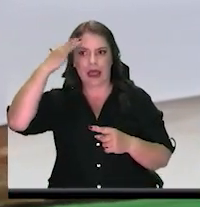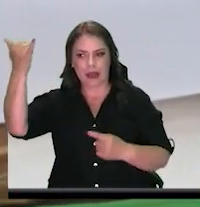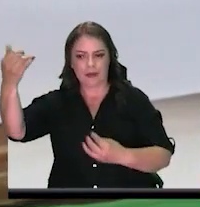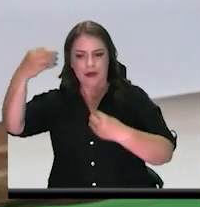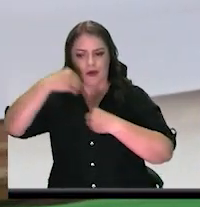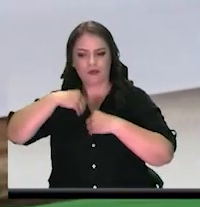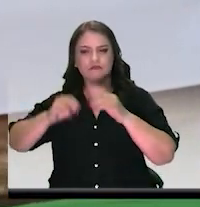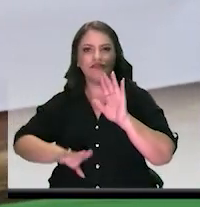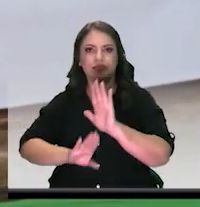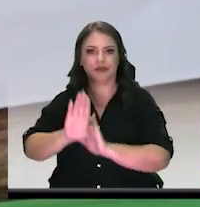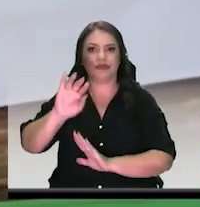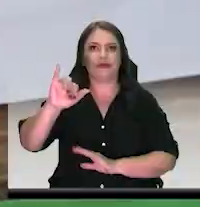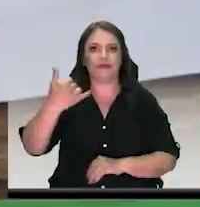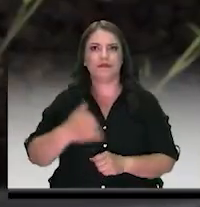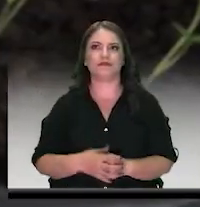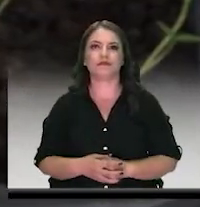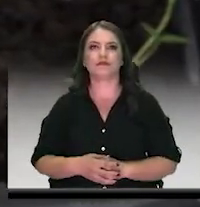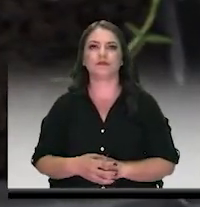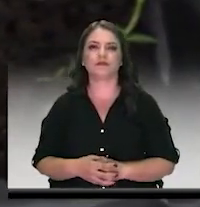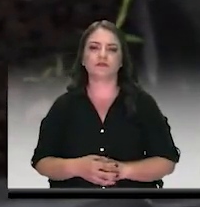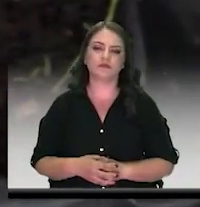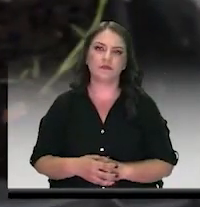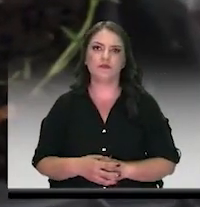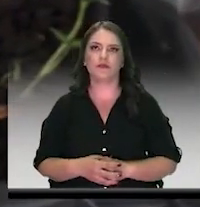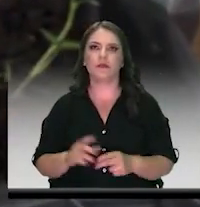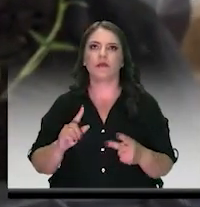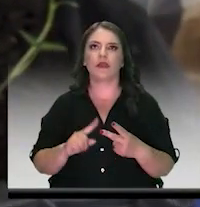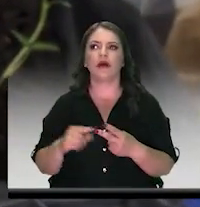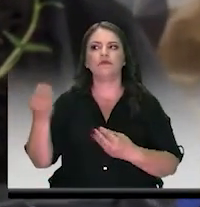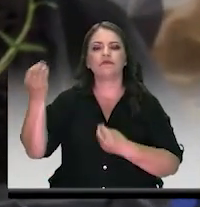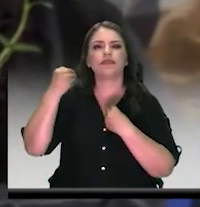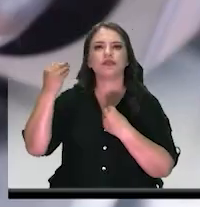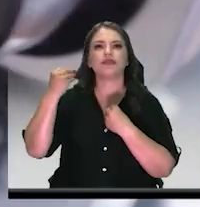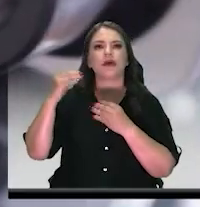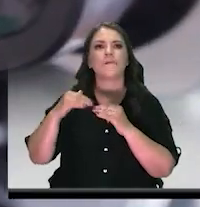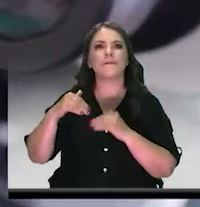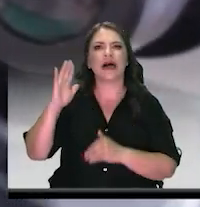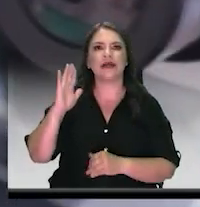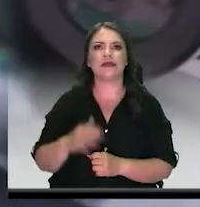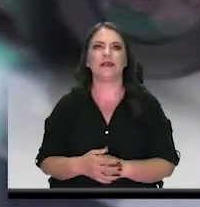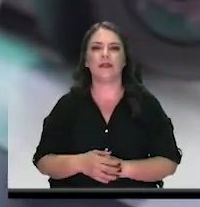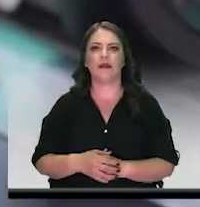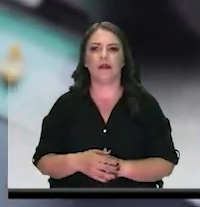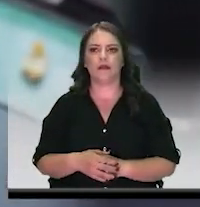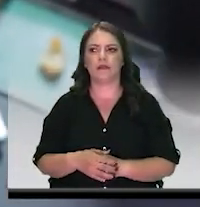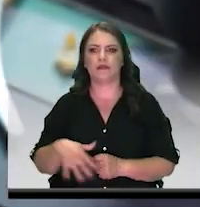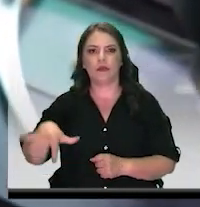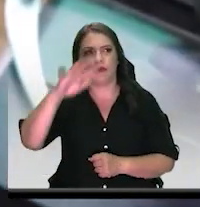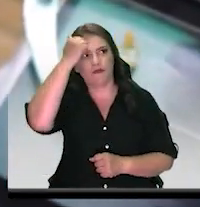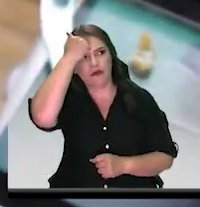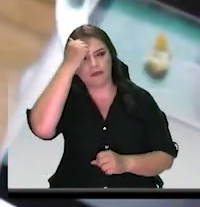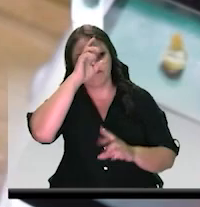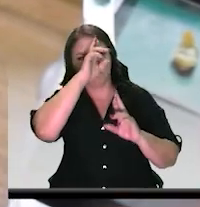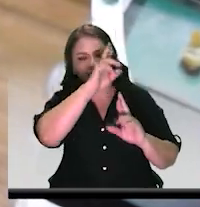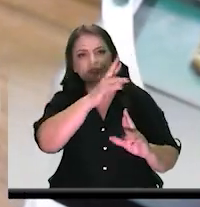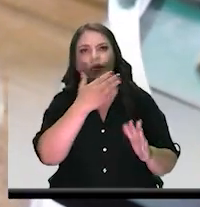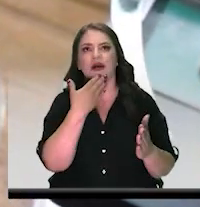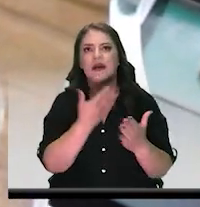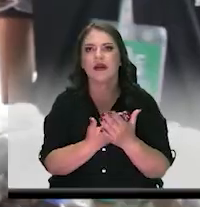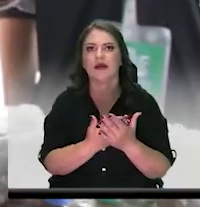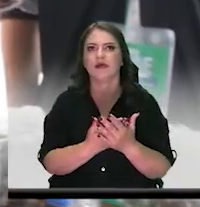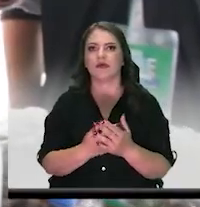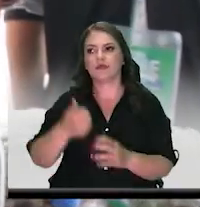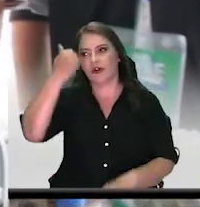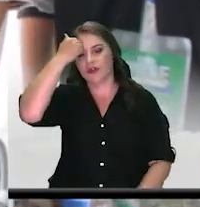a tener mejores enseñanzas y valorar más a los profesores cuando se paran, porque no